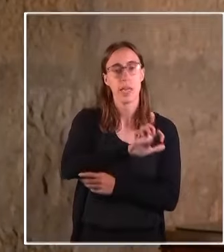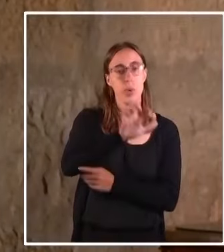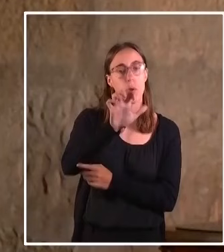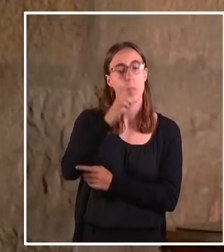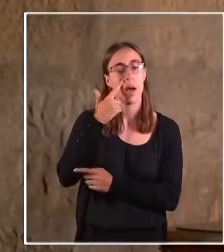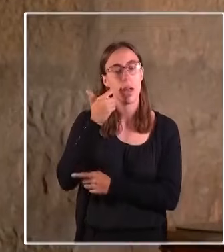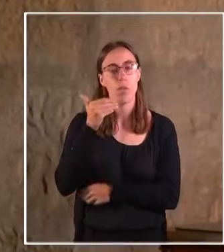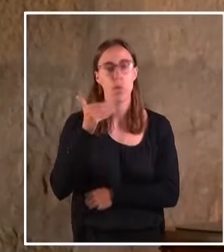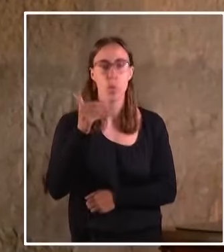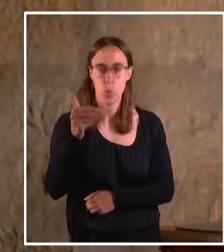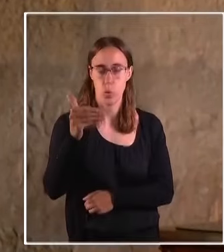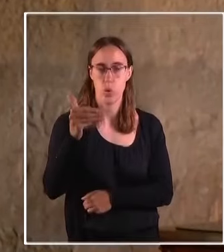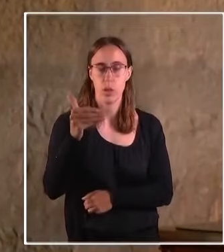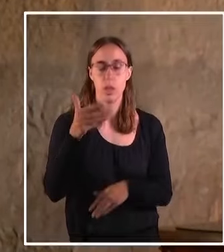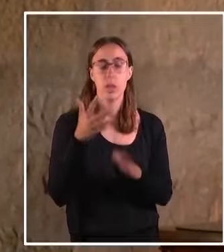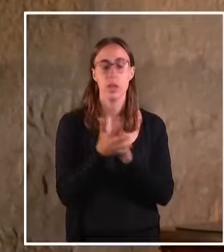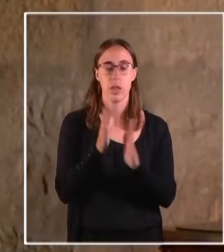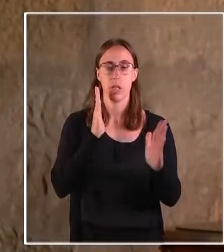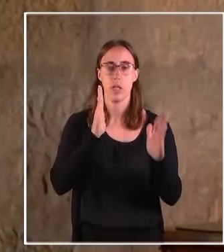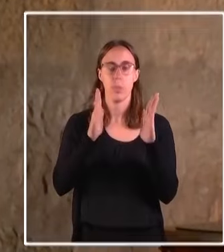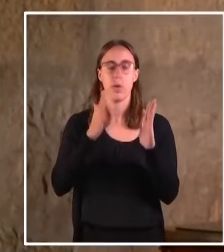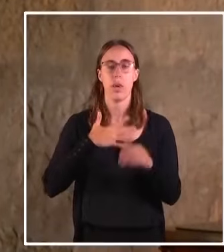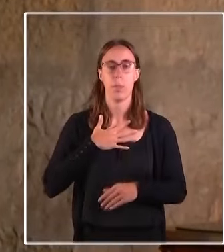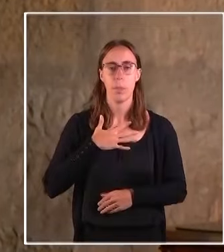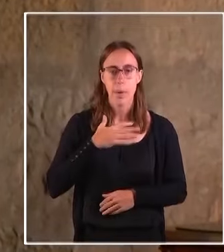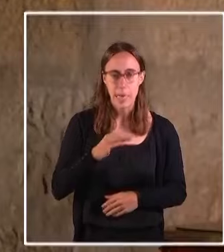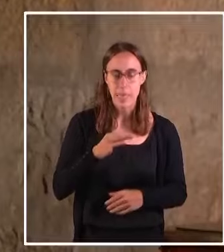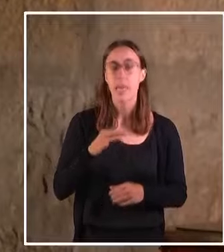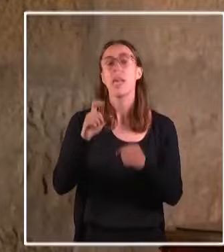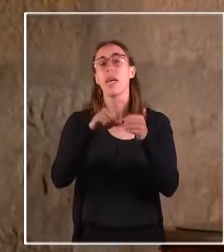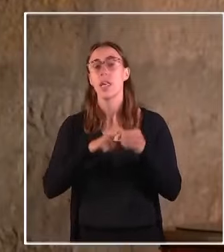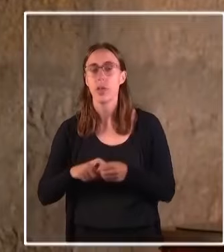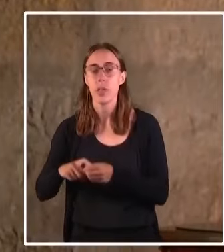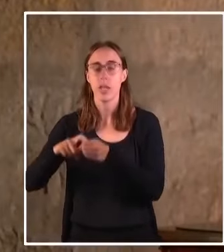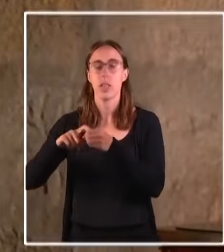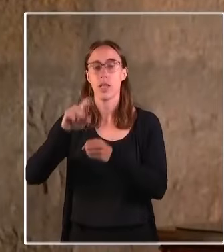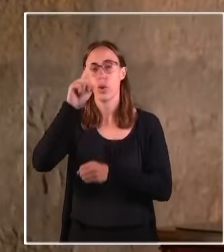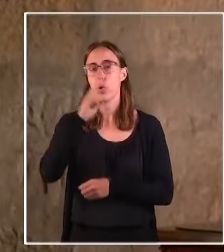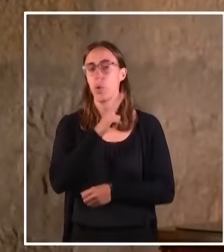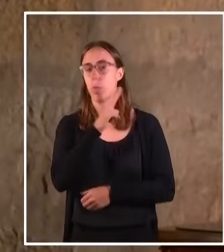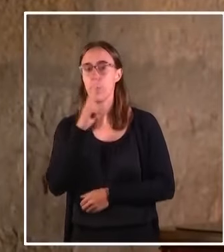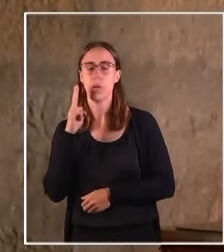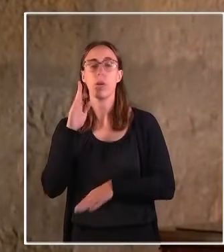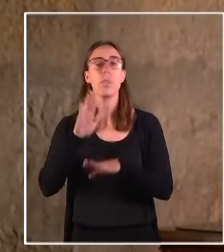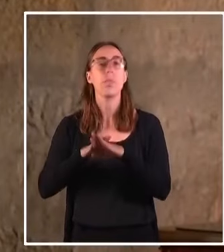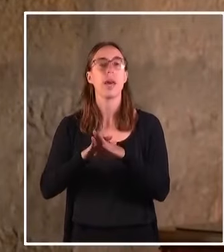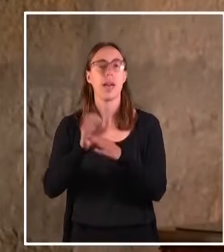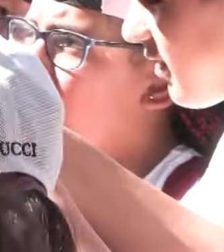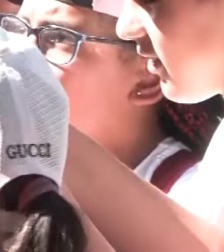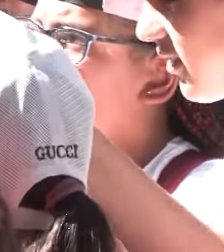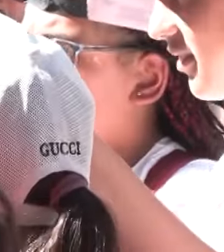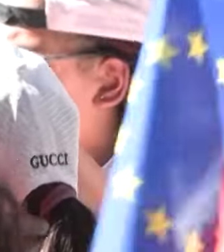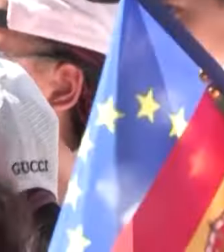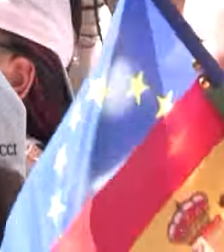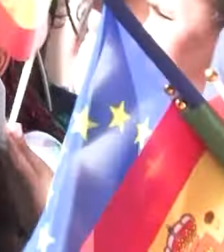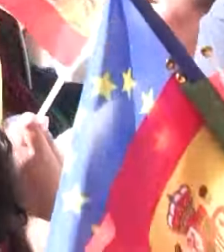vivir. Tiempos que requieren valentía, solidaridad y compromiso para afrontar los grandes desafíos. Así,